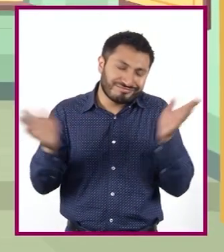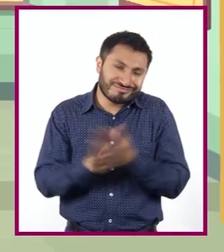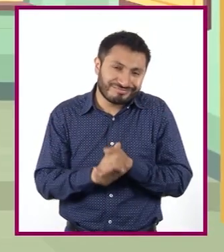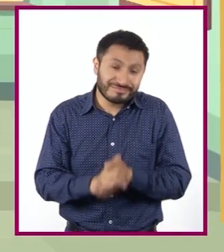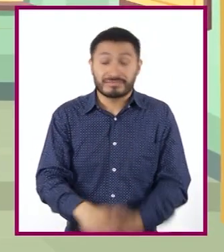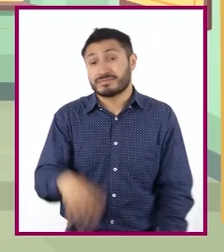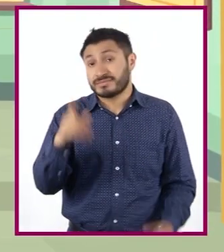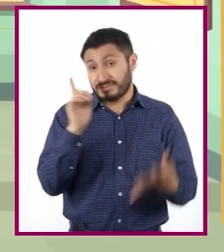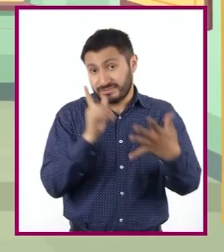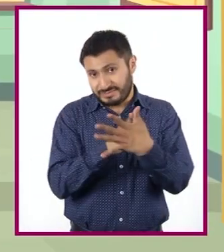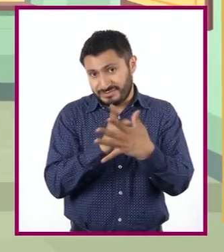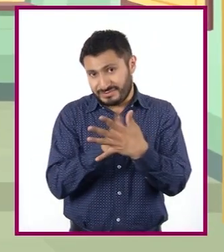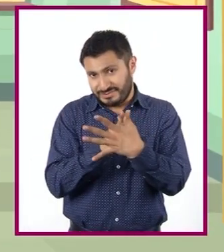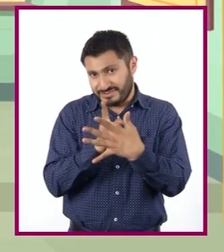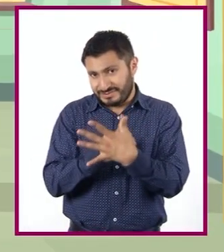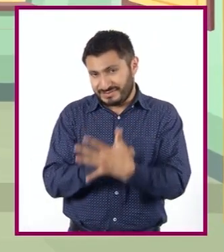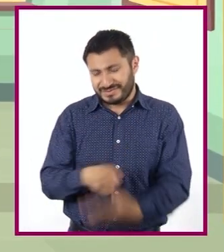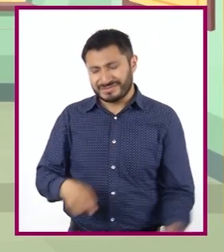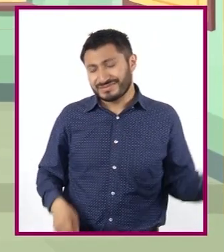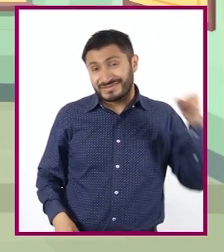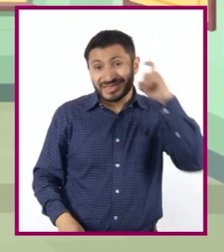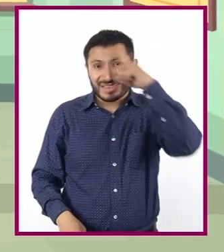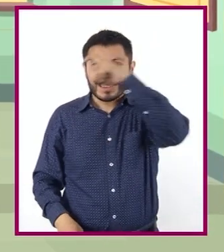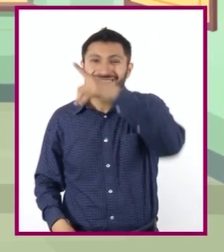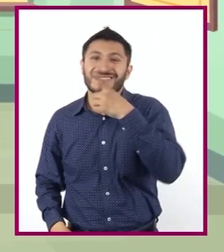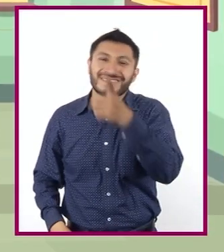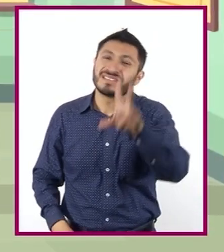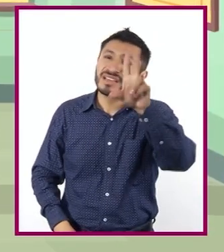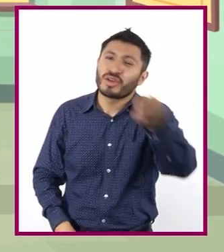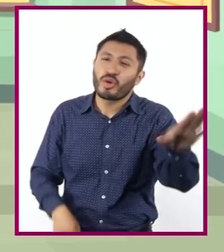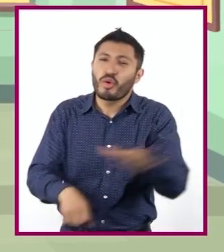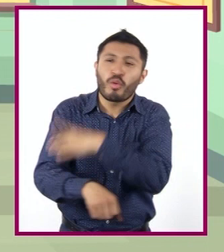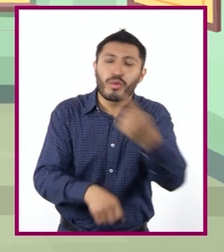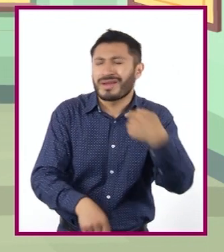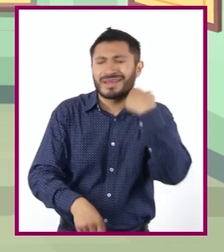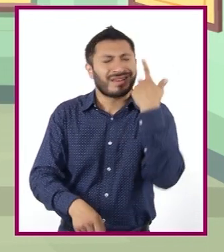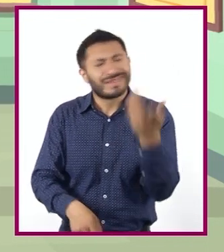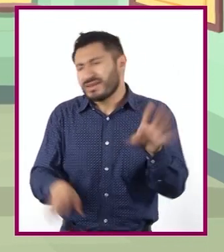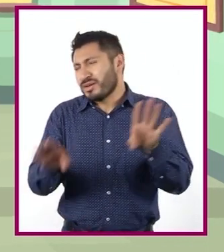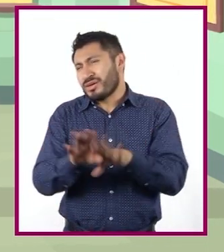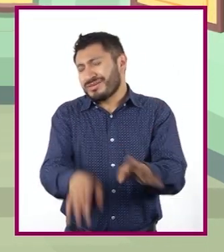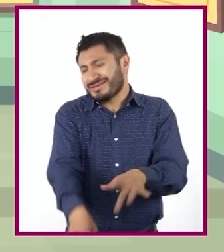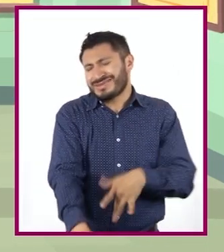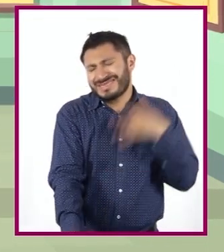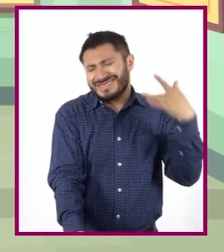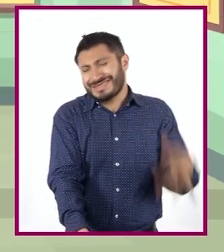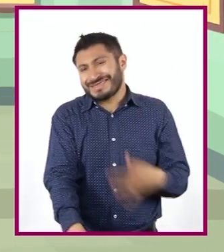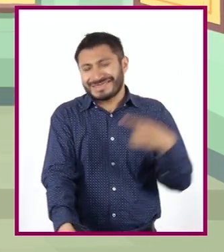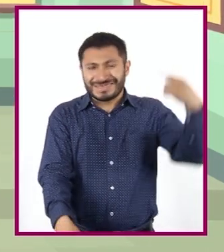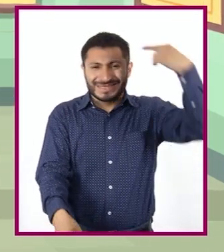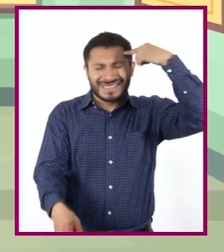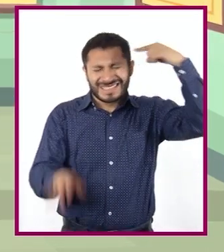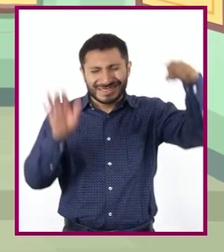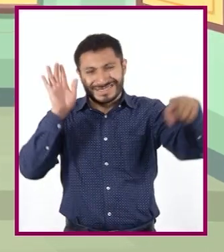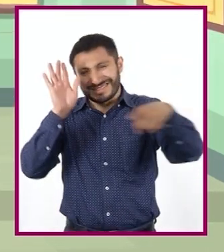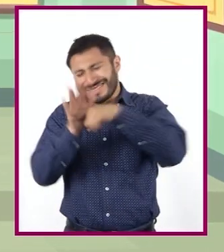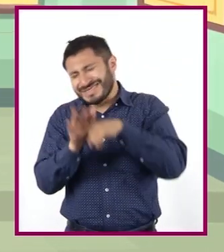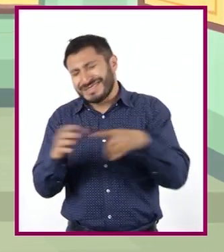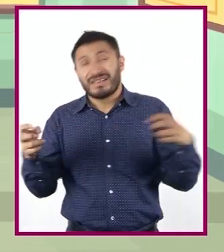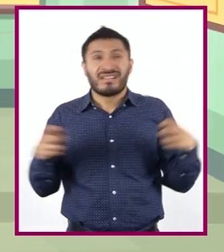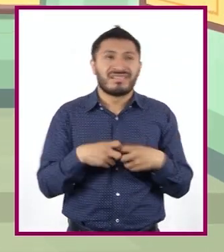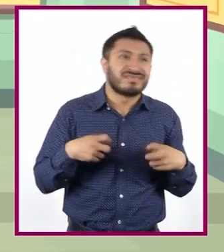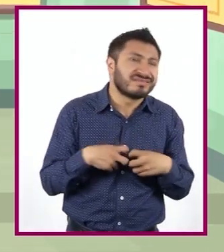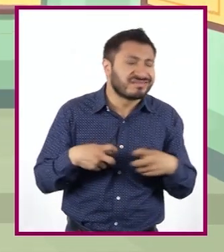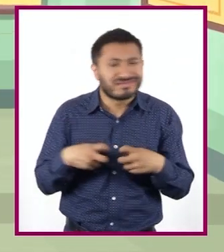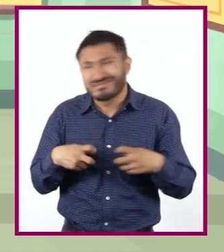estamos leyendo cotidianamente estamos entendiendo historias y podemos comprender de qué manera se relacionan diferentes personas. Entonces,